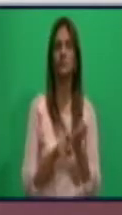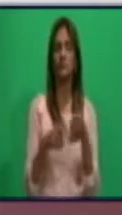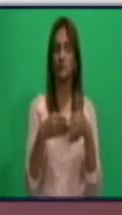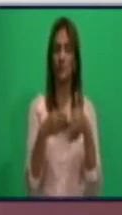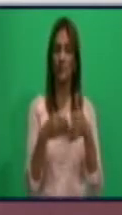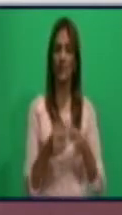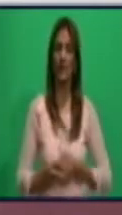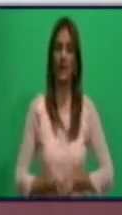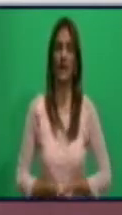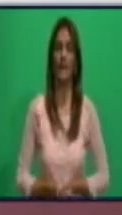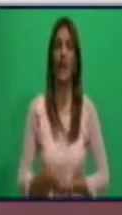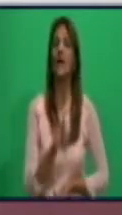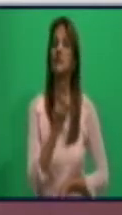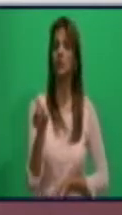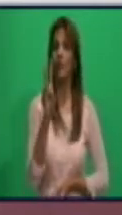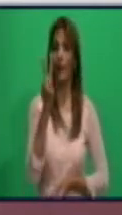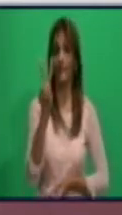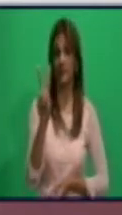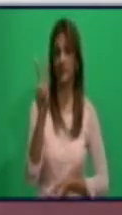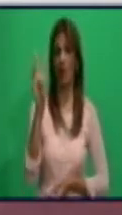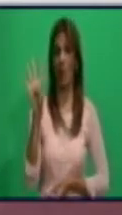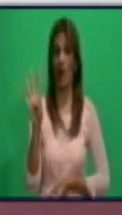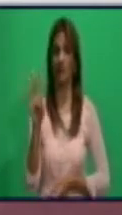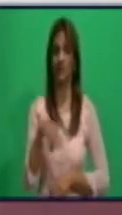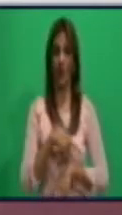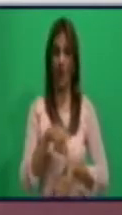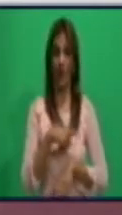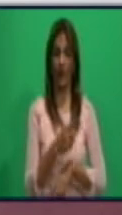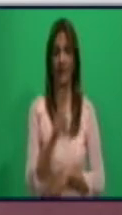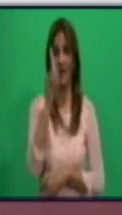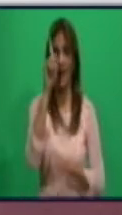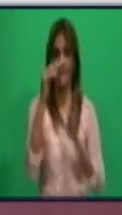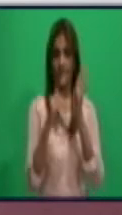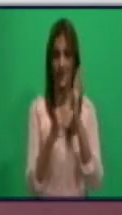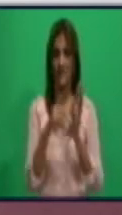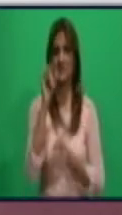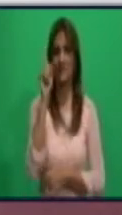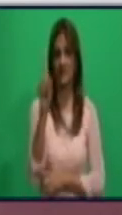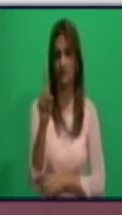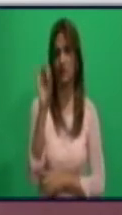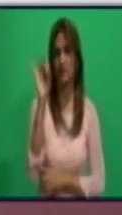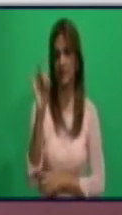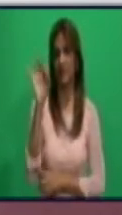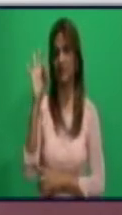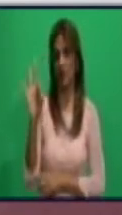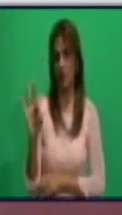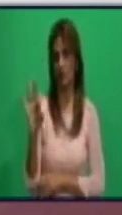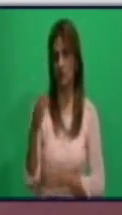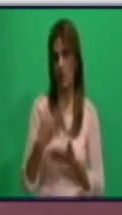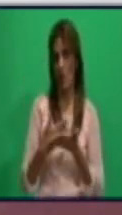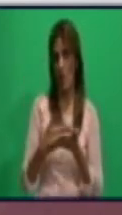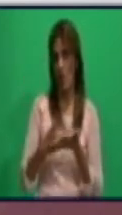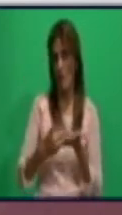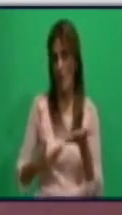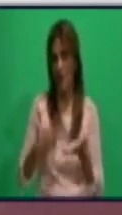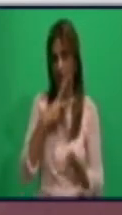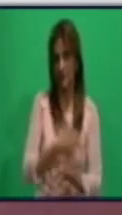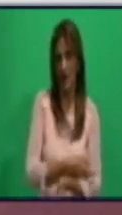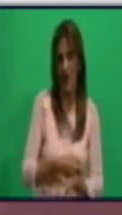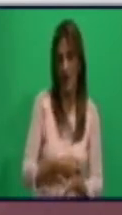Bien, en las últimas 24 horas de las 1.178 muestras recibidas, 95 fueron